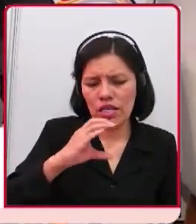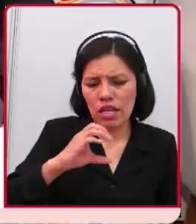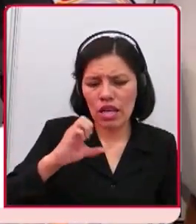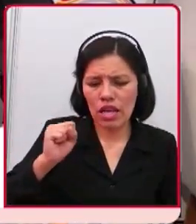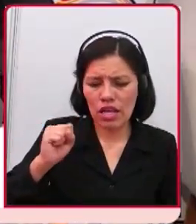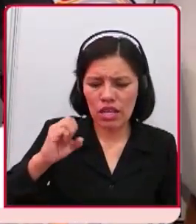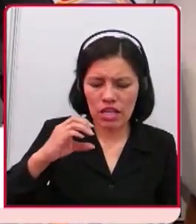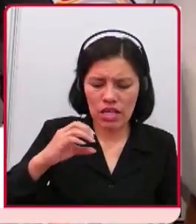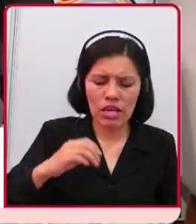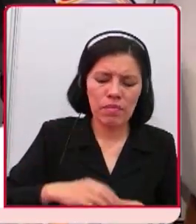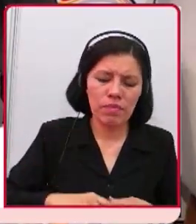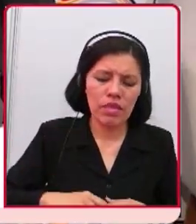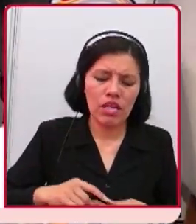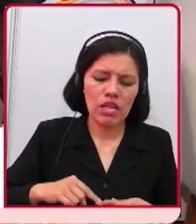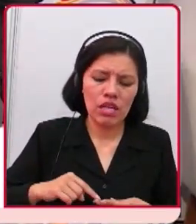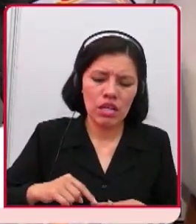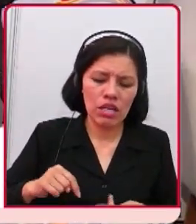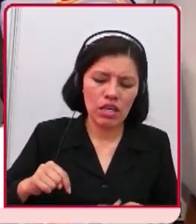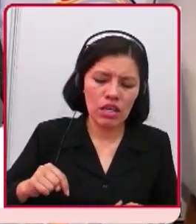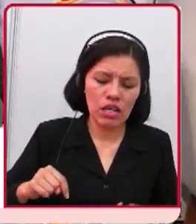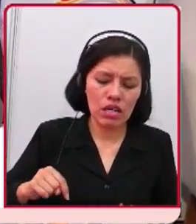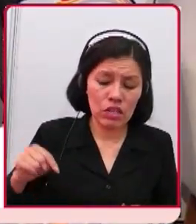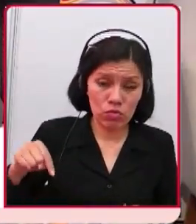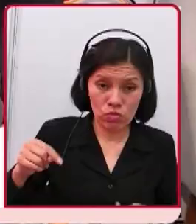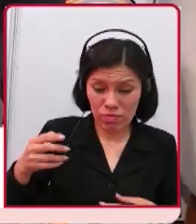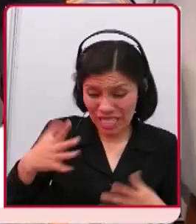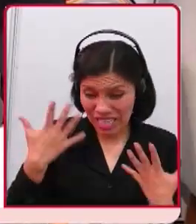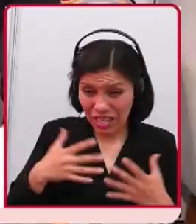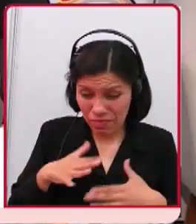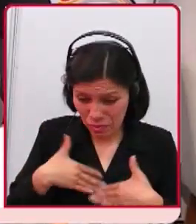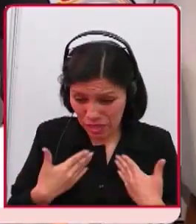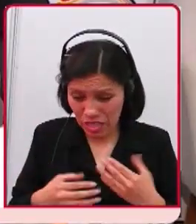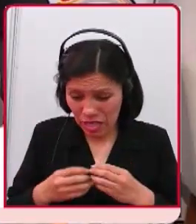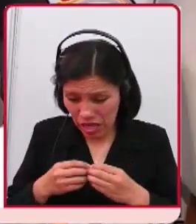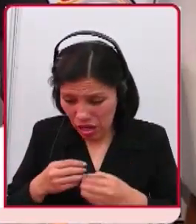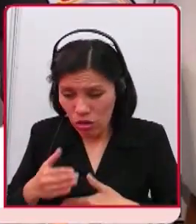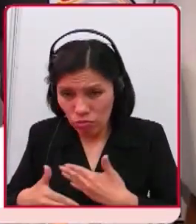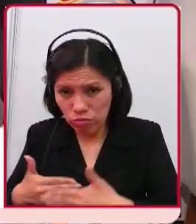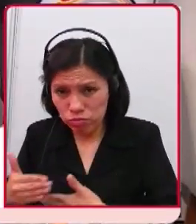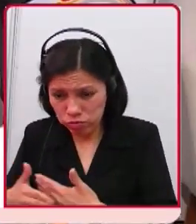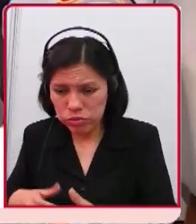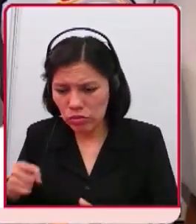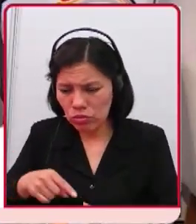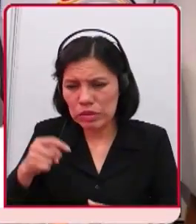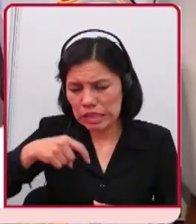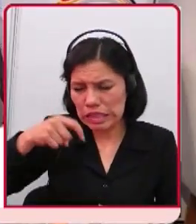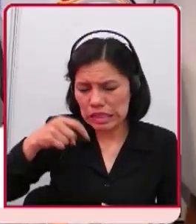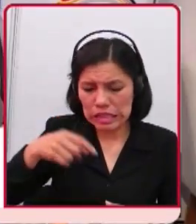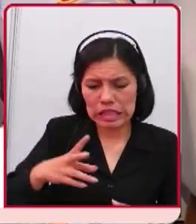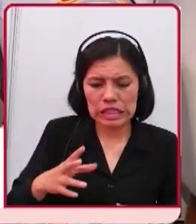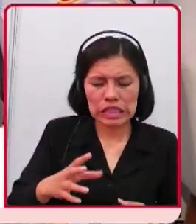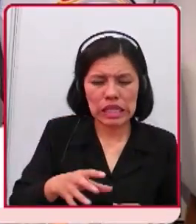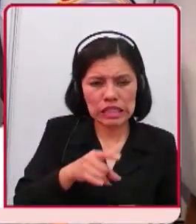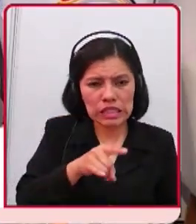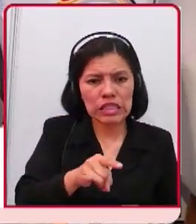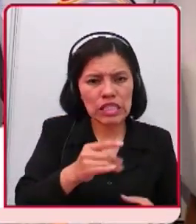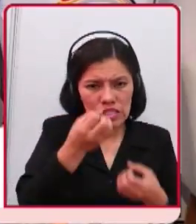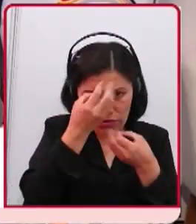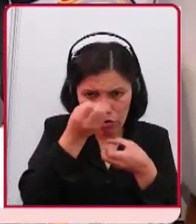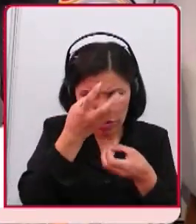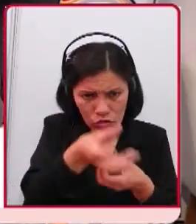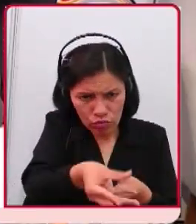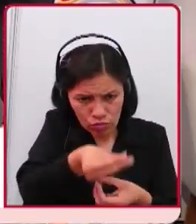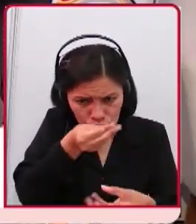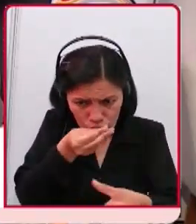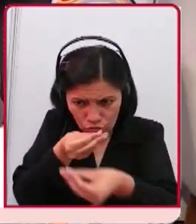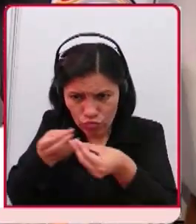que pueda funcionar este sistema, debes tener una captura de información. Estos datos en línea constantemente se estén tomando